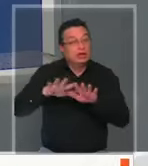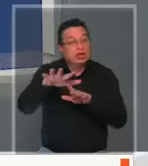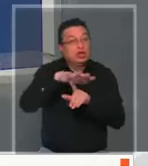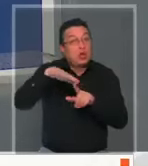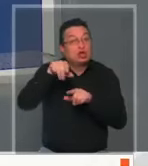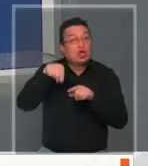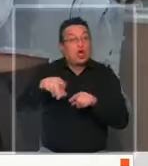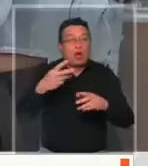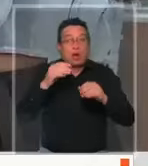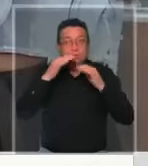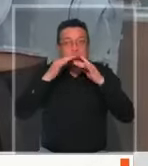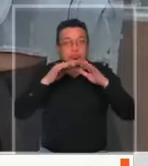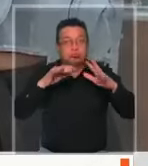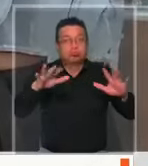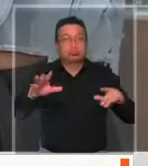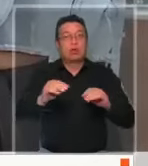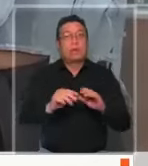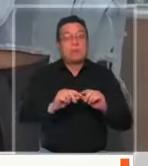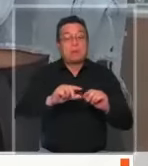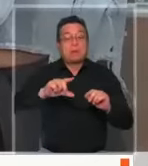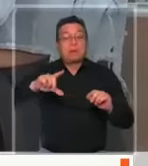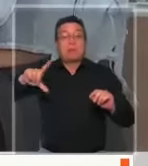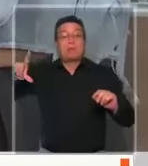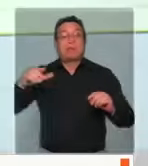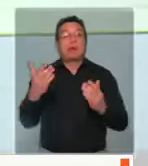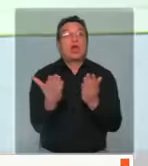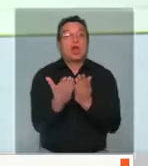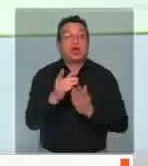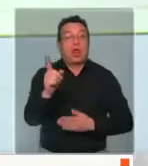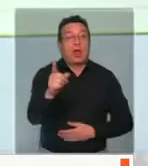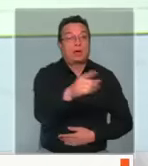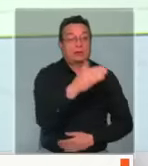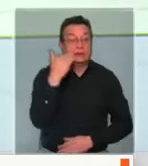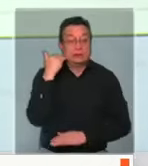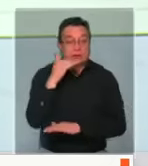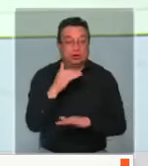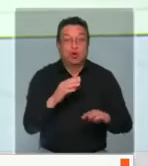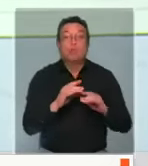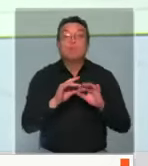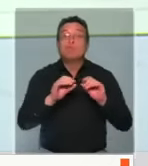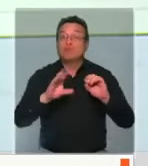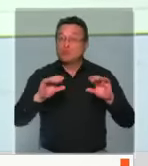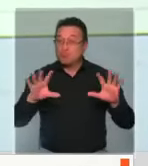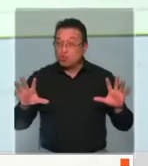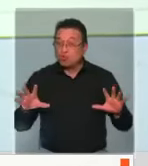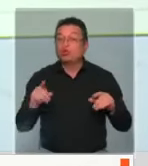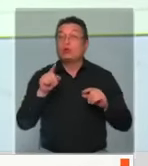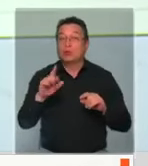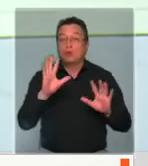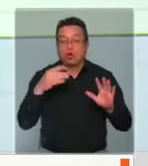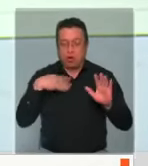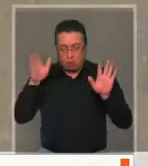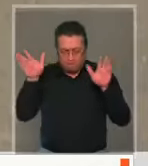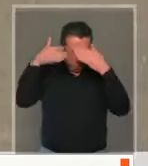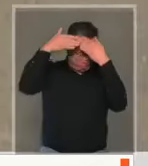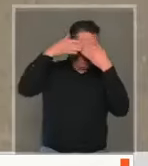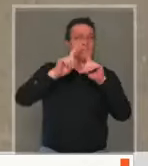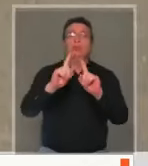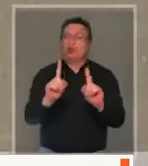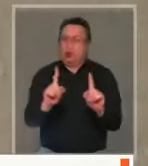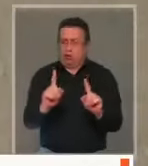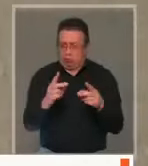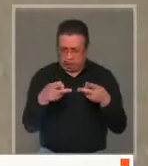virus respiratorios y cómo está afectando a las comunidades educativas, particularmente a nuestros niños y niñas. No estamos cerrados a ninguna opción.